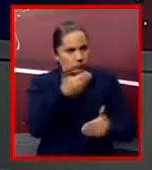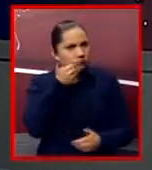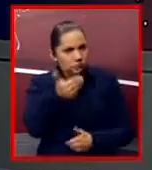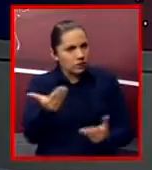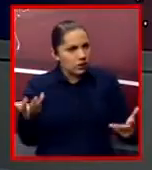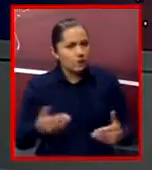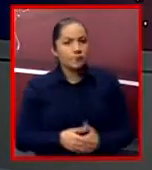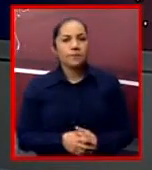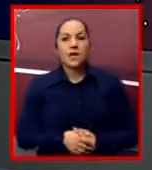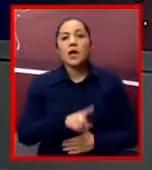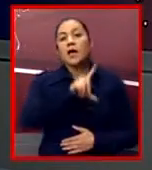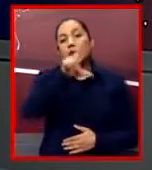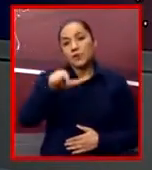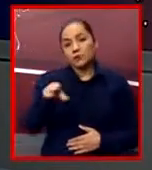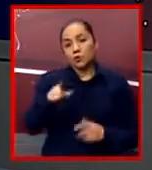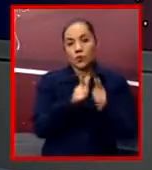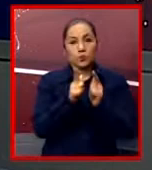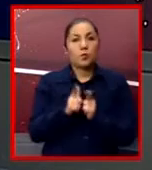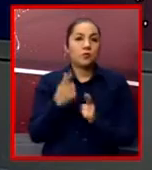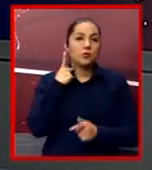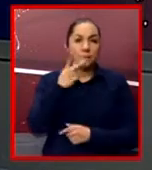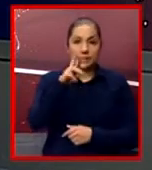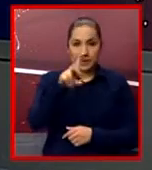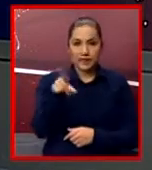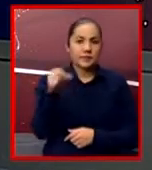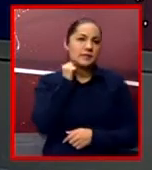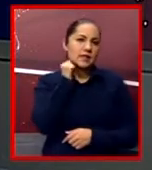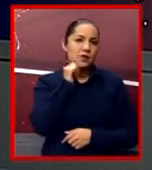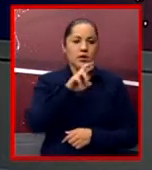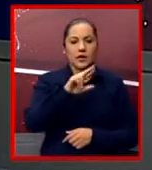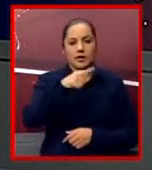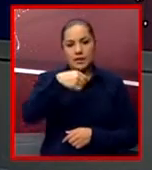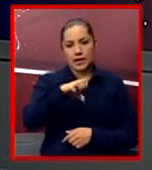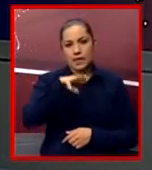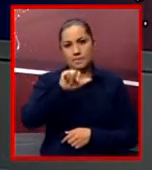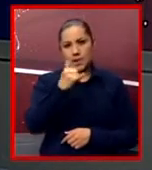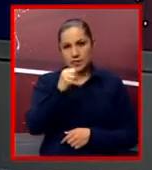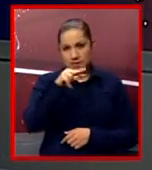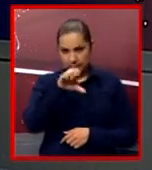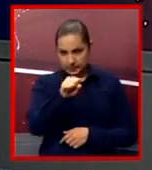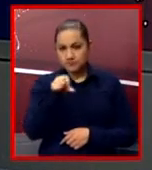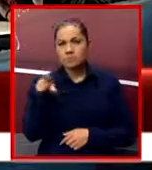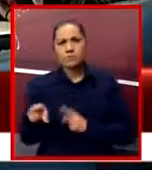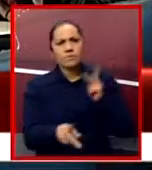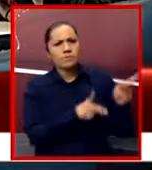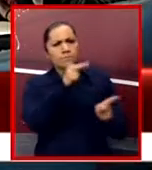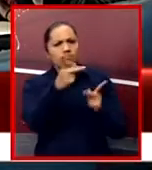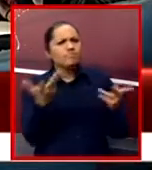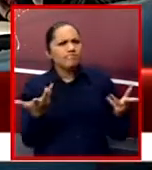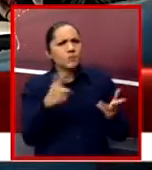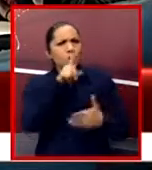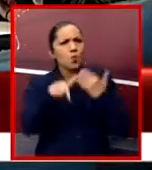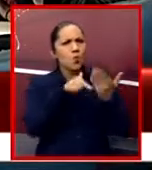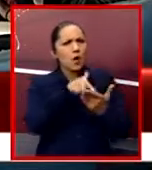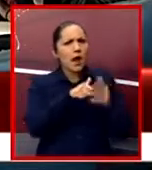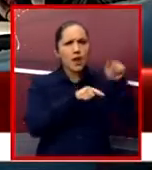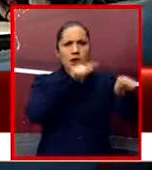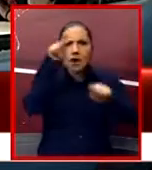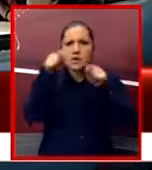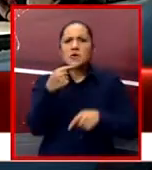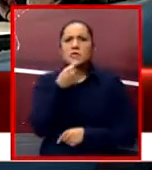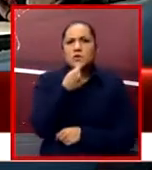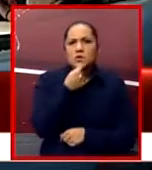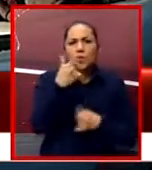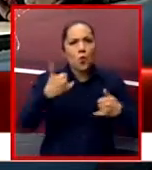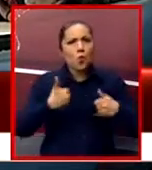Bueno, se prosiguió con la participación del grupo del PRD. El senador Enrique Mayans cuestionó que haya lugares donde niños y jóvenes estén